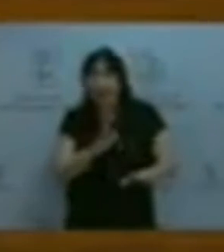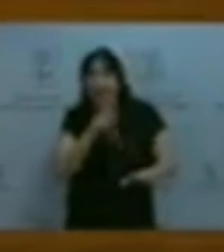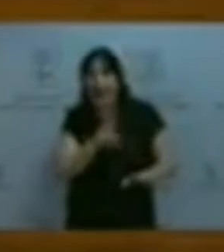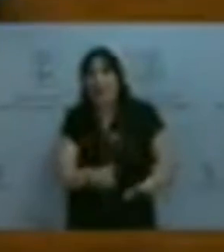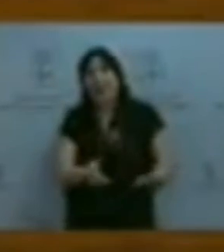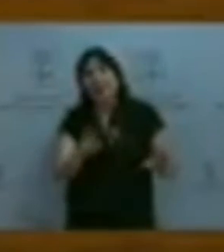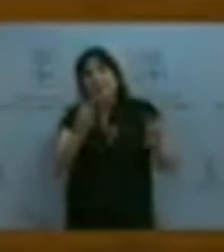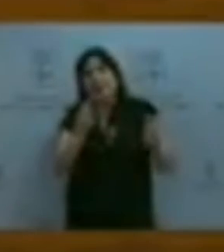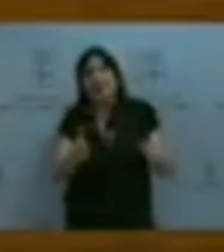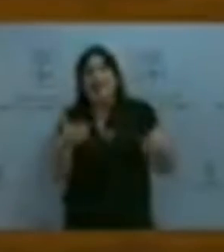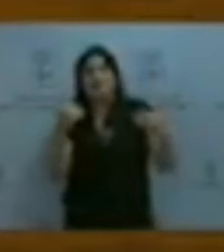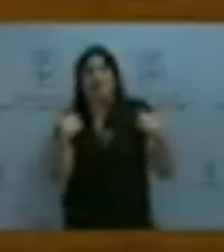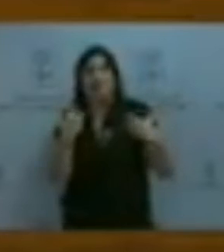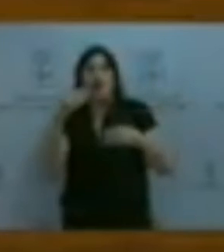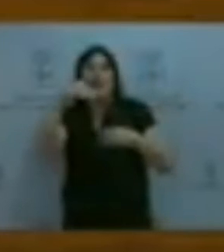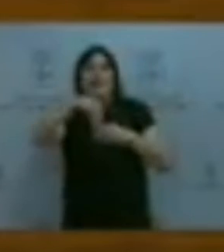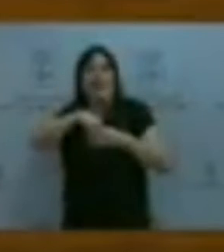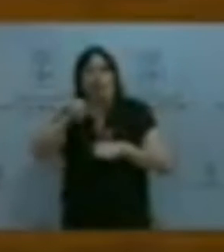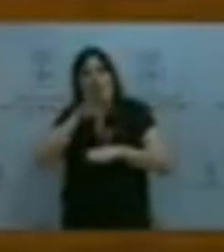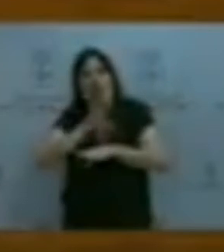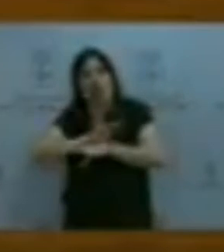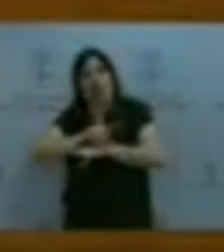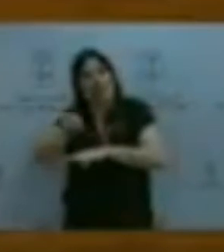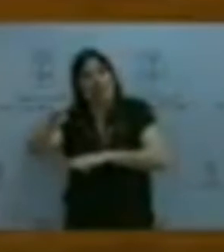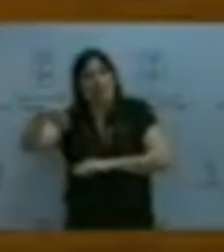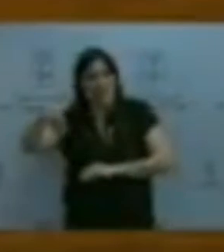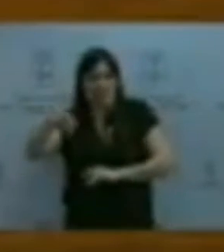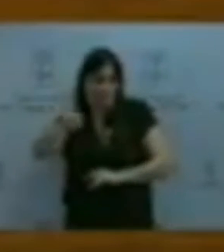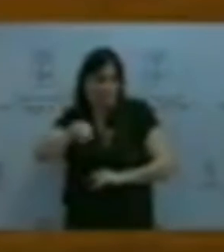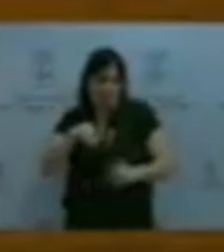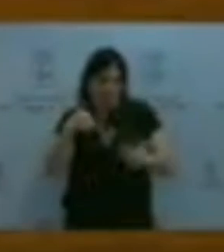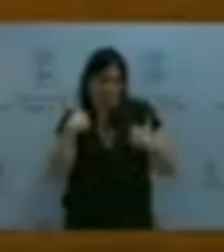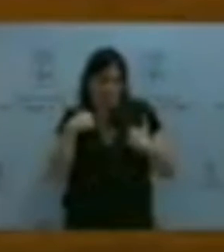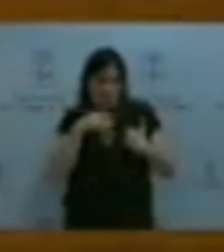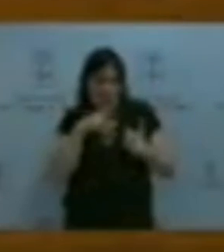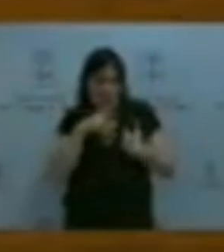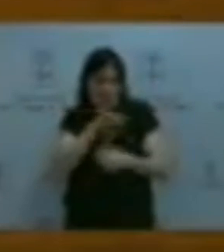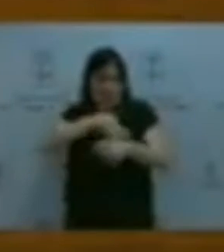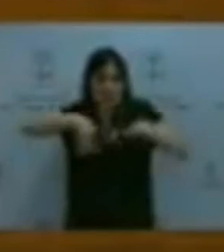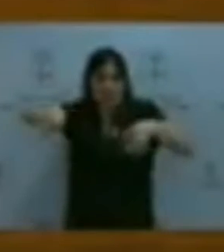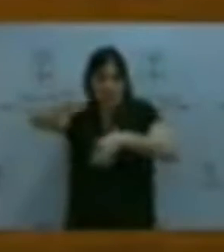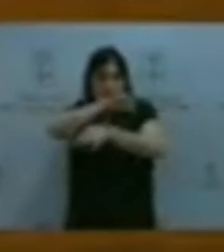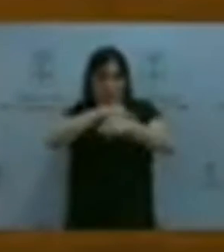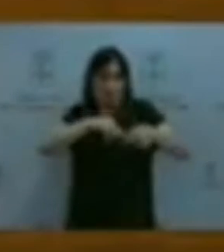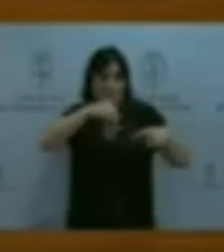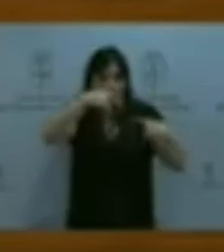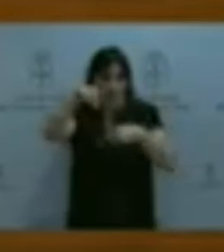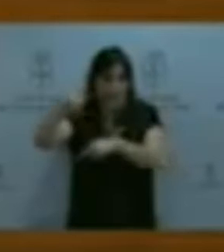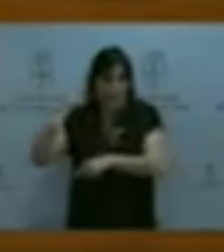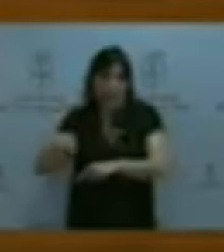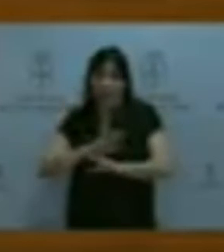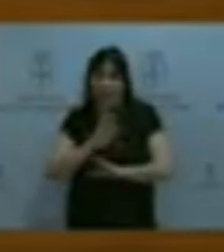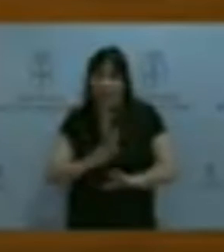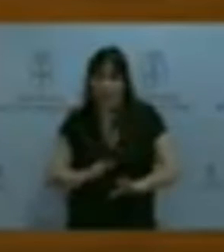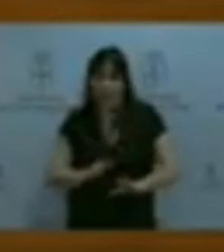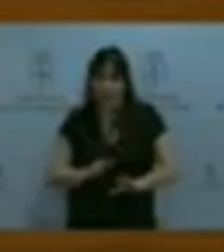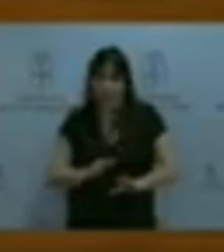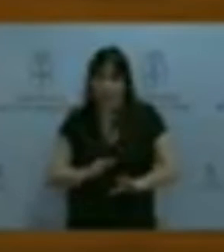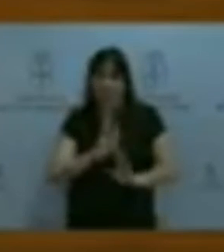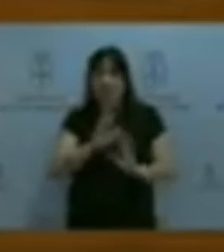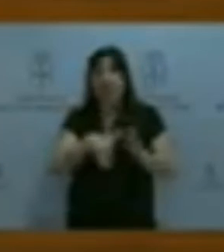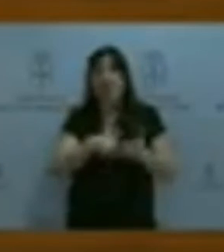Consejería de Presidencia también. Aquí le digo una cosa. Al paso que vamos, acaba hasta la Consejería de Deportes metida en esta